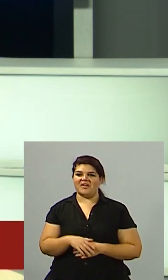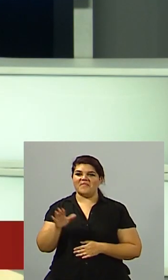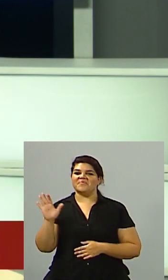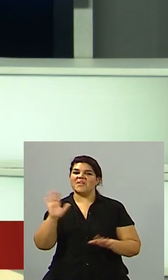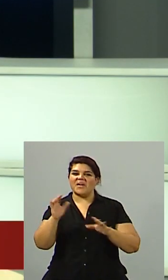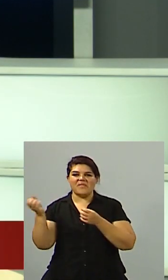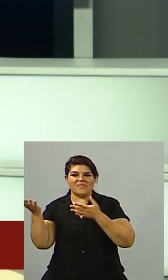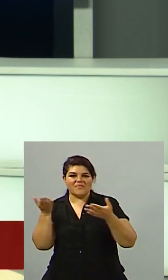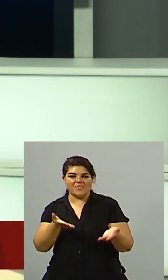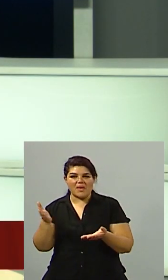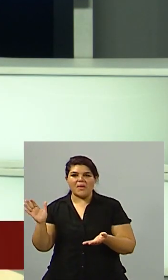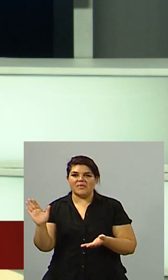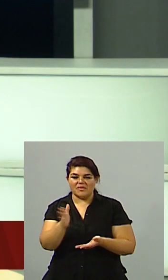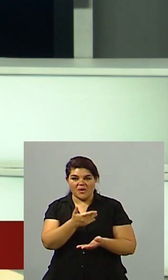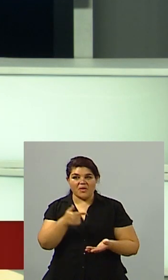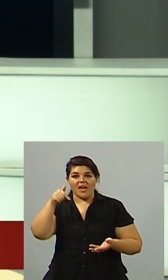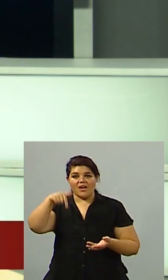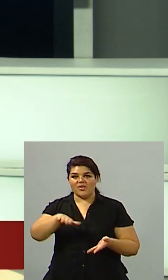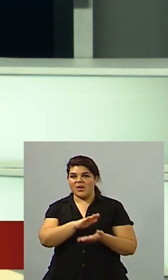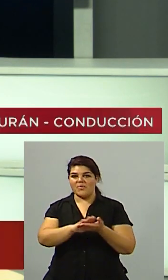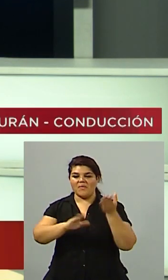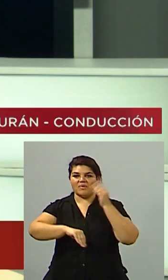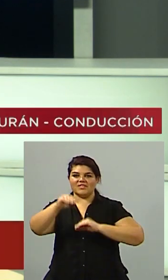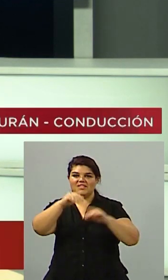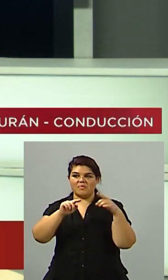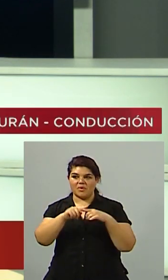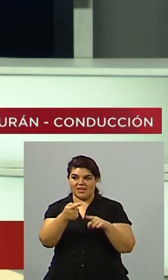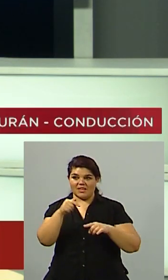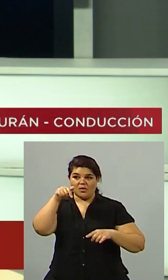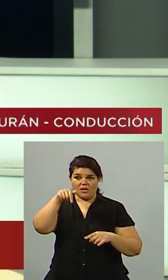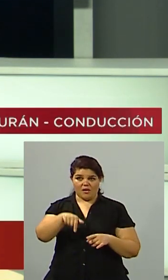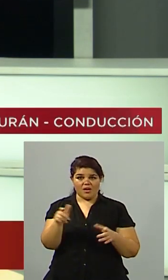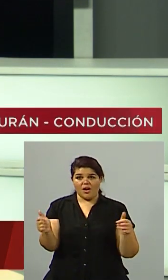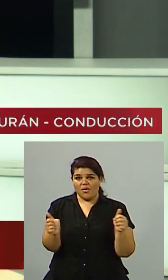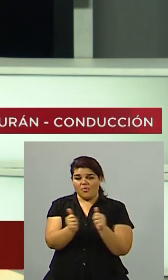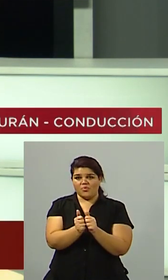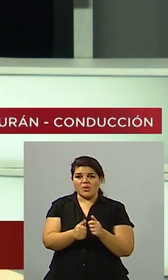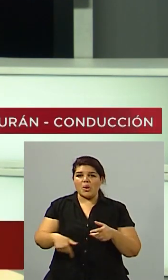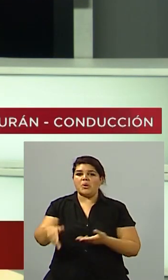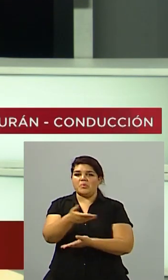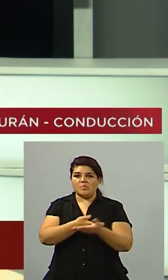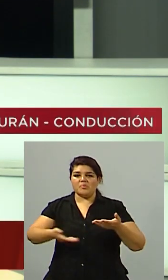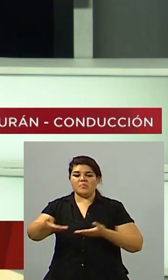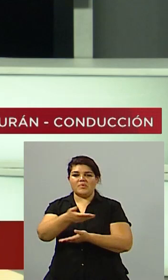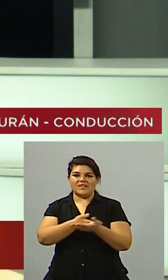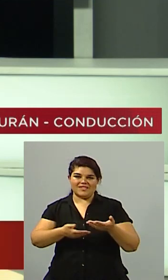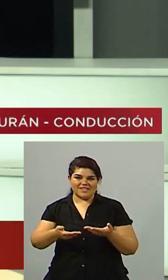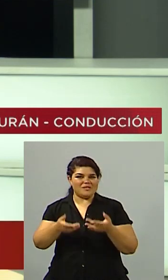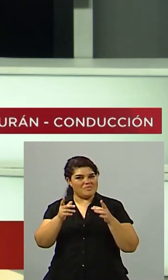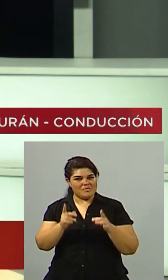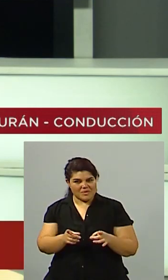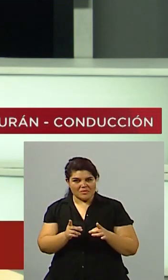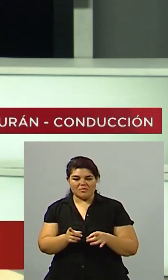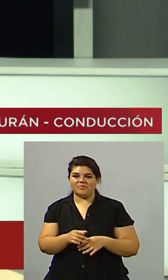¿Qué tal? Bienvenidos, bienvenidas. Esta es una nueva edición de Chat Político. Aquí estamos para compartir los próximos minutos junto a ustedes y hoy